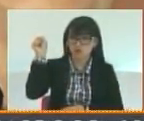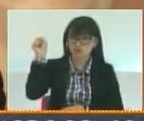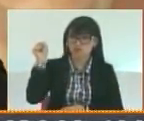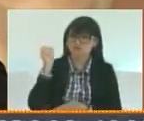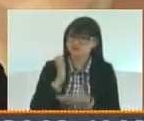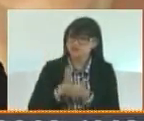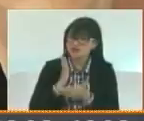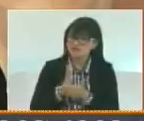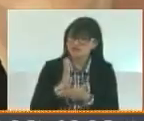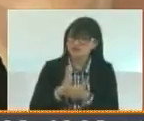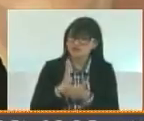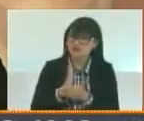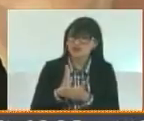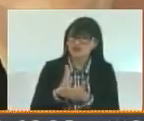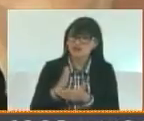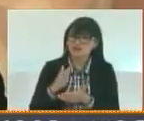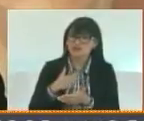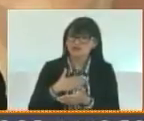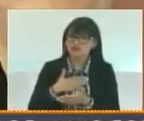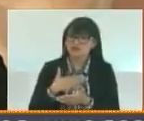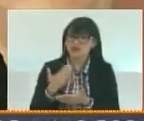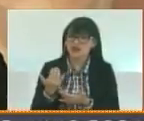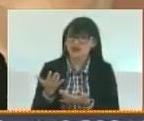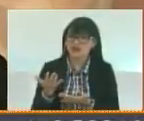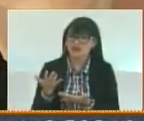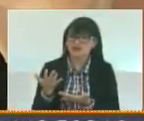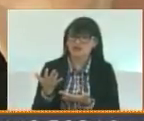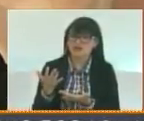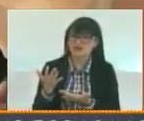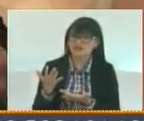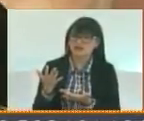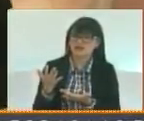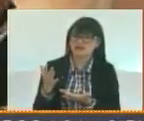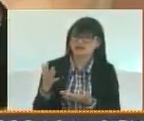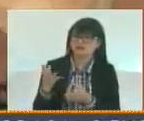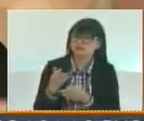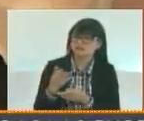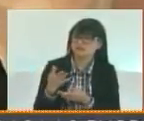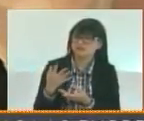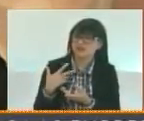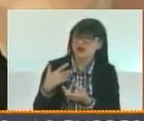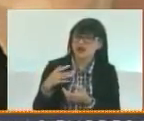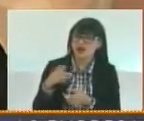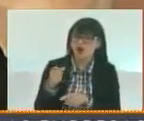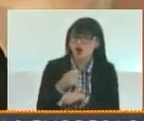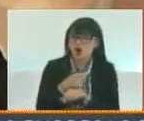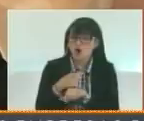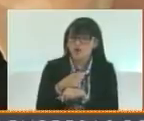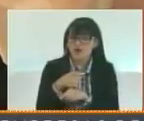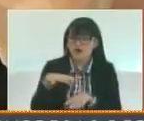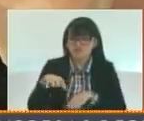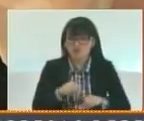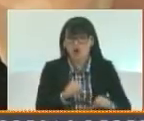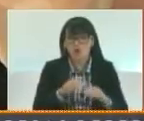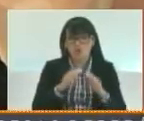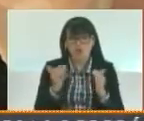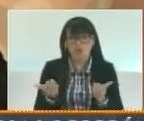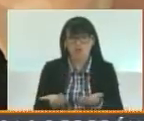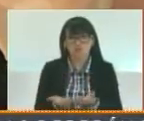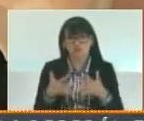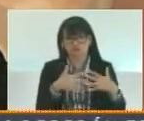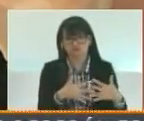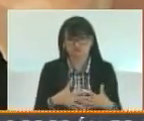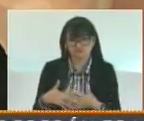tratando de procurar que se satisfagan los antojos y caprichos de quienes pretenden gobernar al mundo,